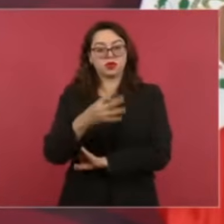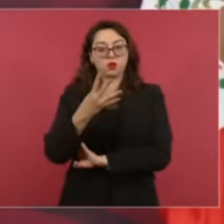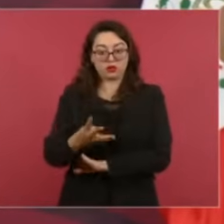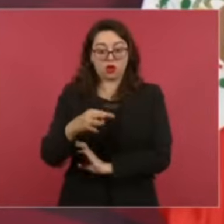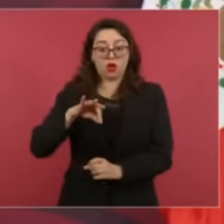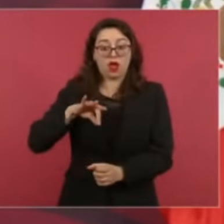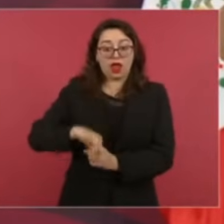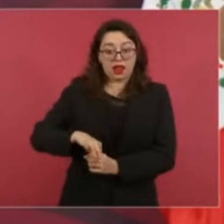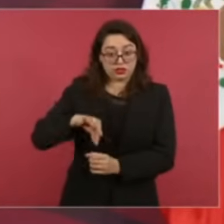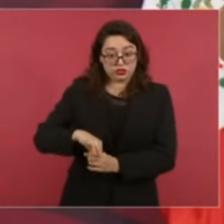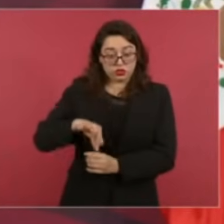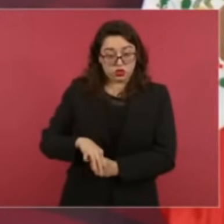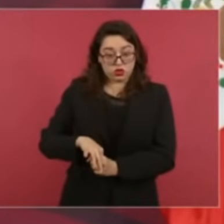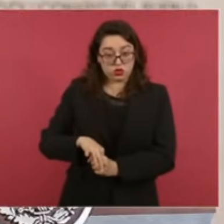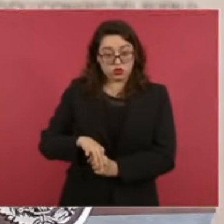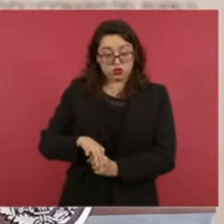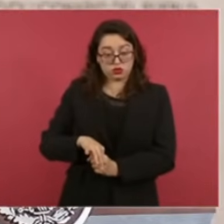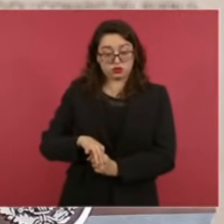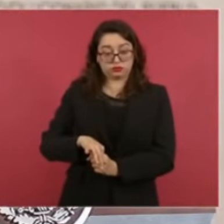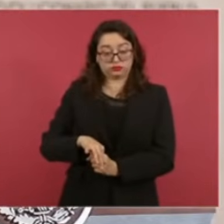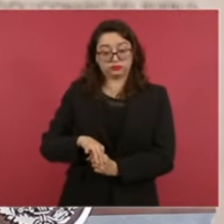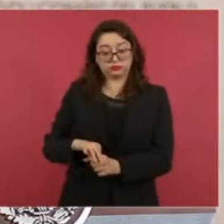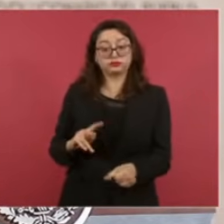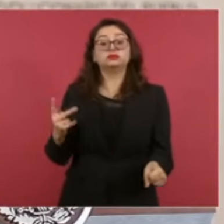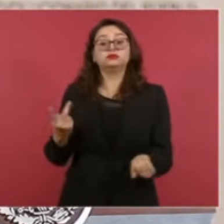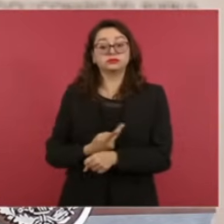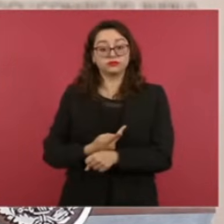En el 94, lamentablemente, asesinan